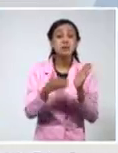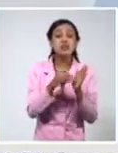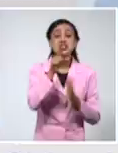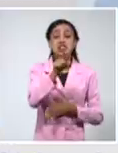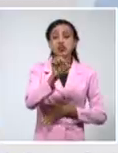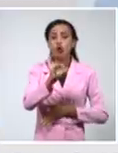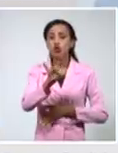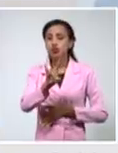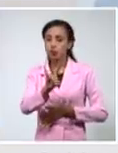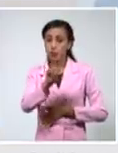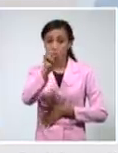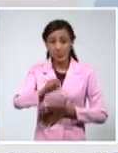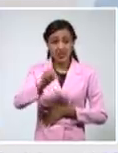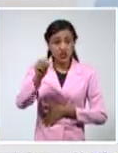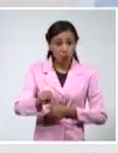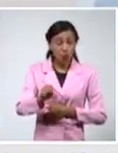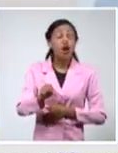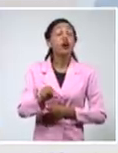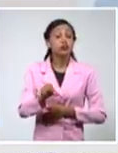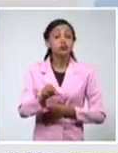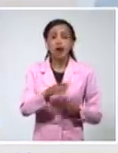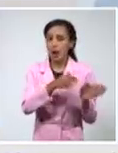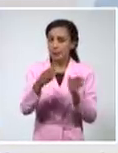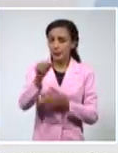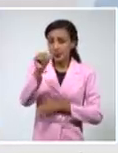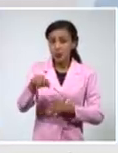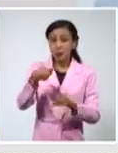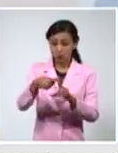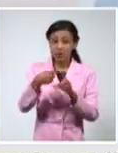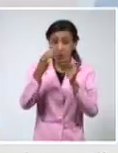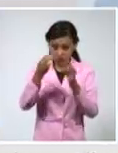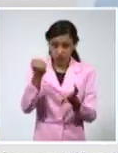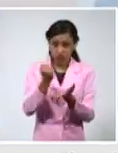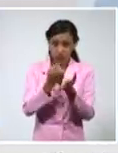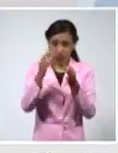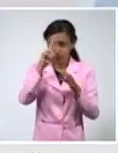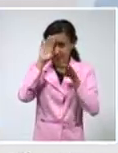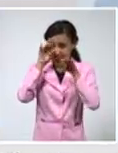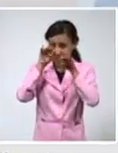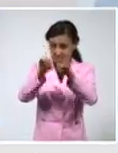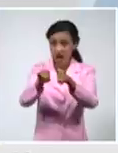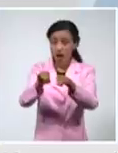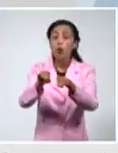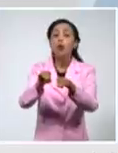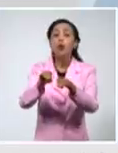15.189 y activos confirmados ingresados en nuestros hospitales